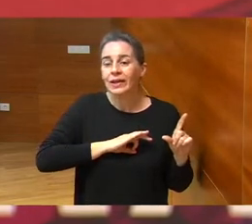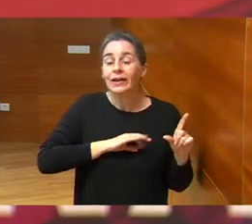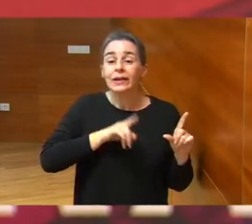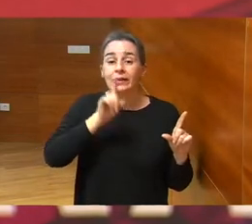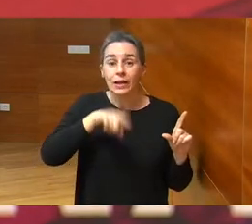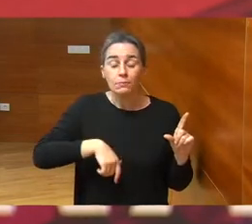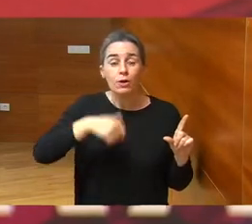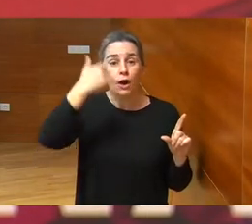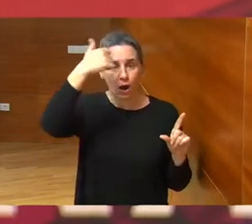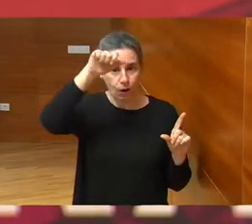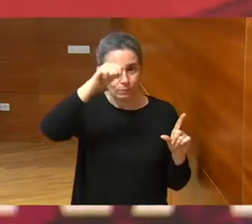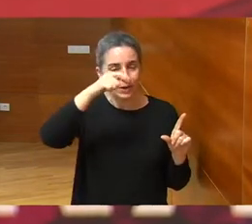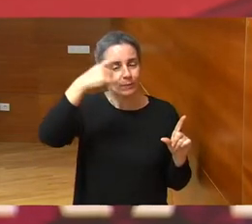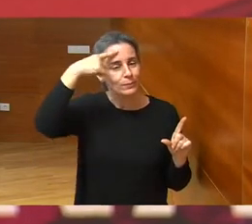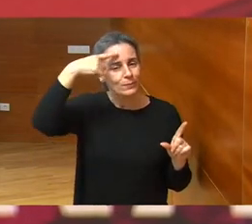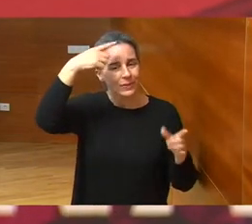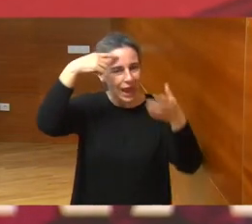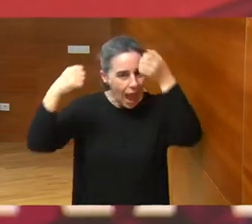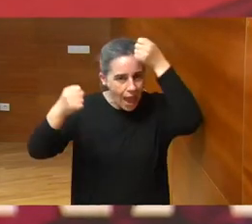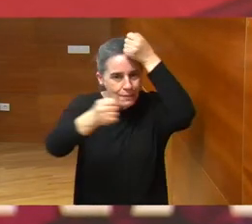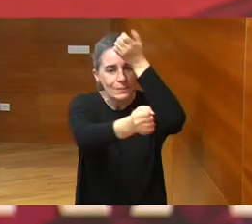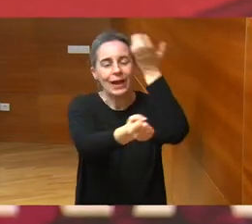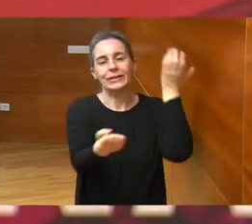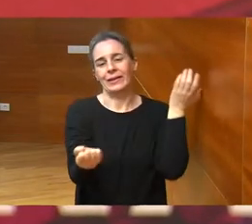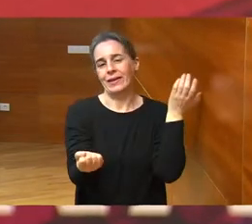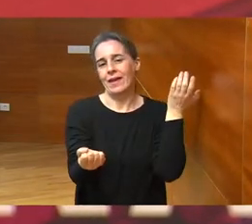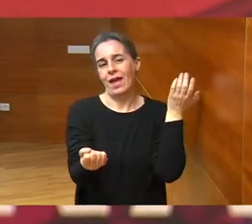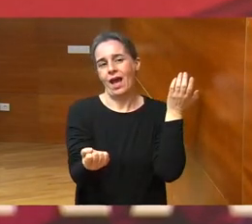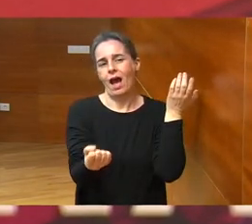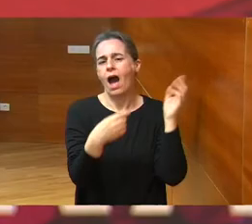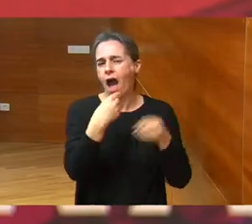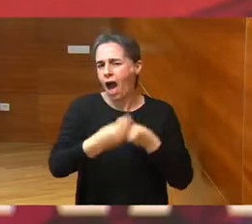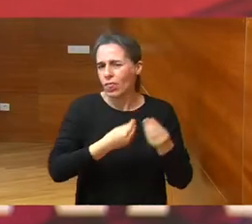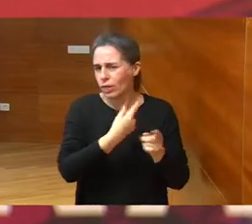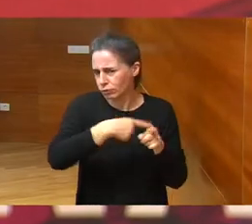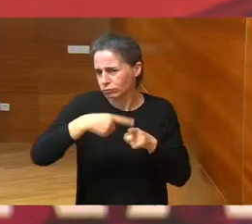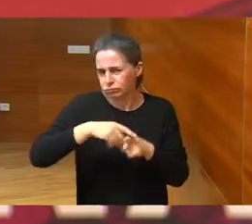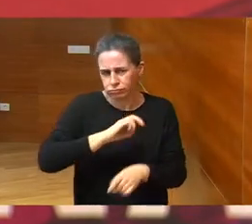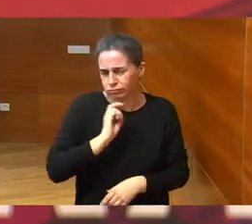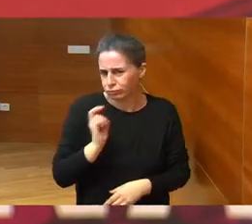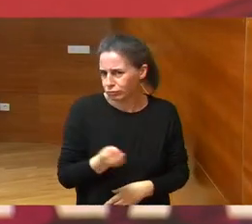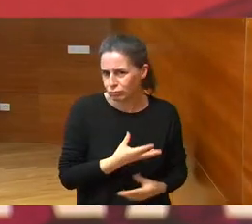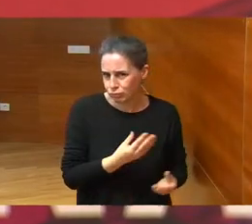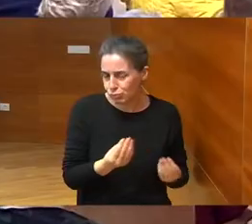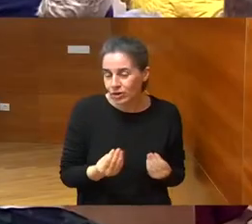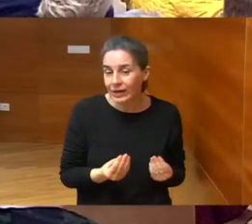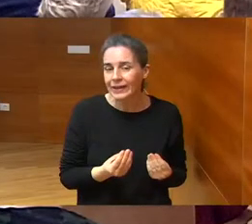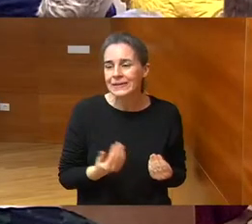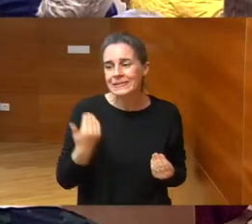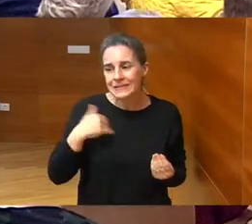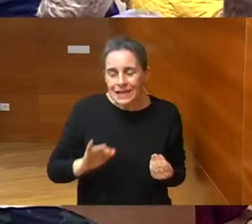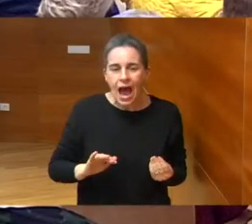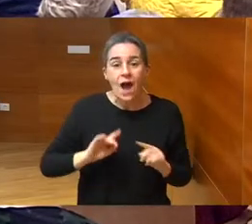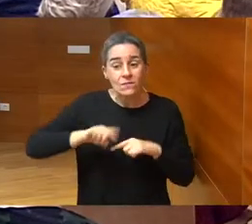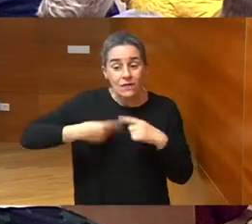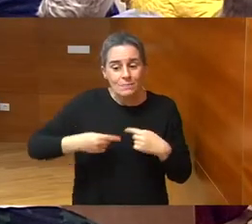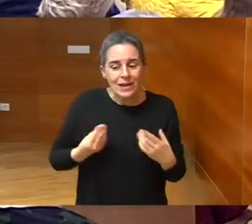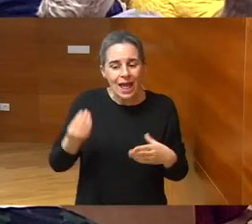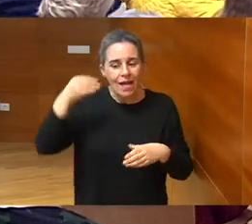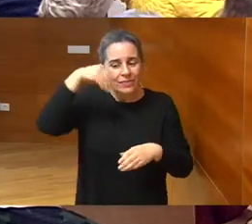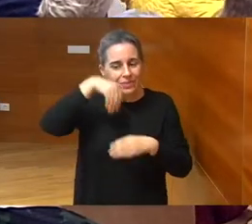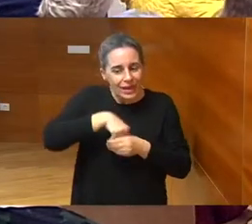un hombre muy de empatía un motísimas cosas es decir se aviña un poco de familia no